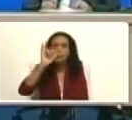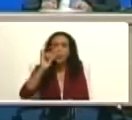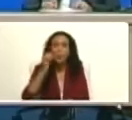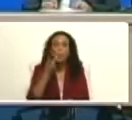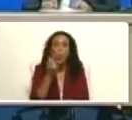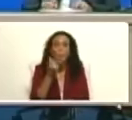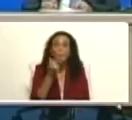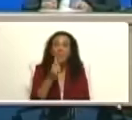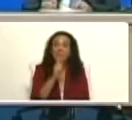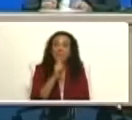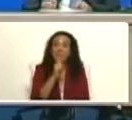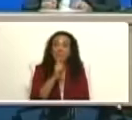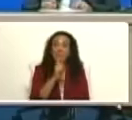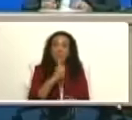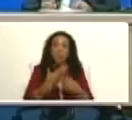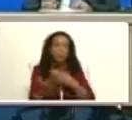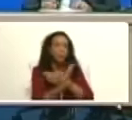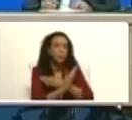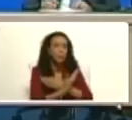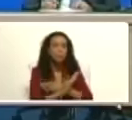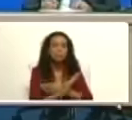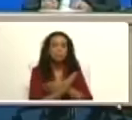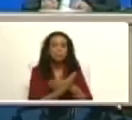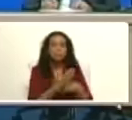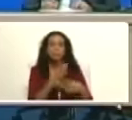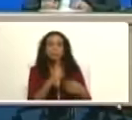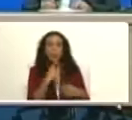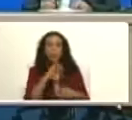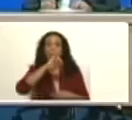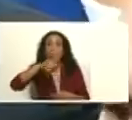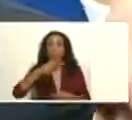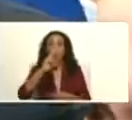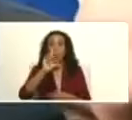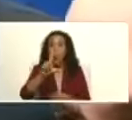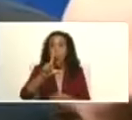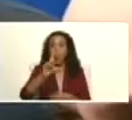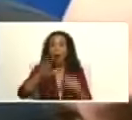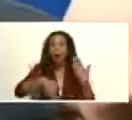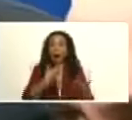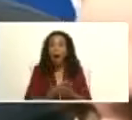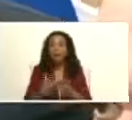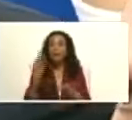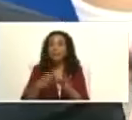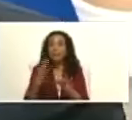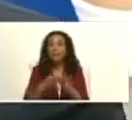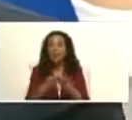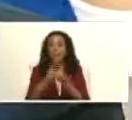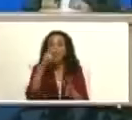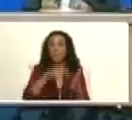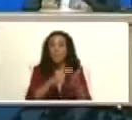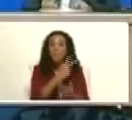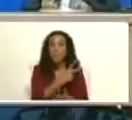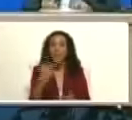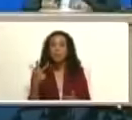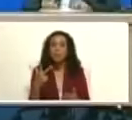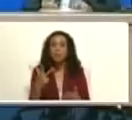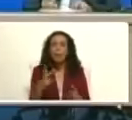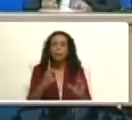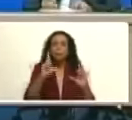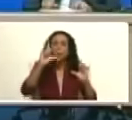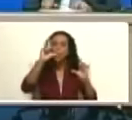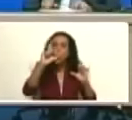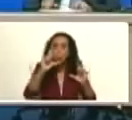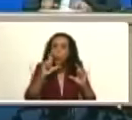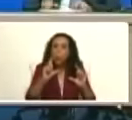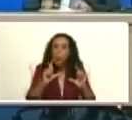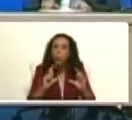que tenemos producto de las sanciones de julio a septiembre 2023 ha sido la más baja